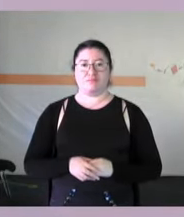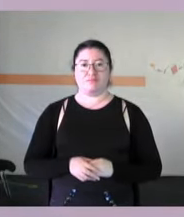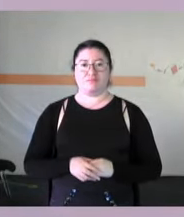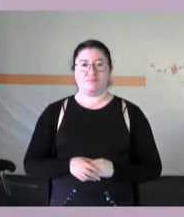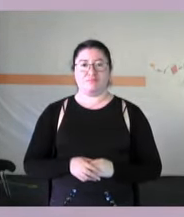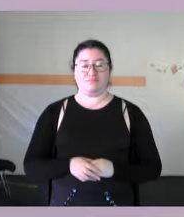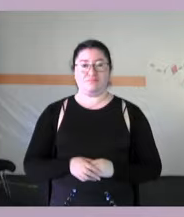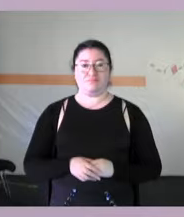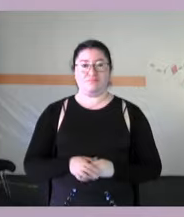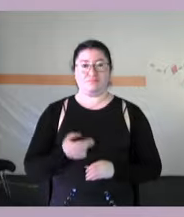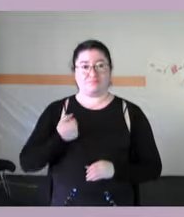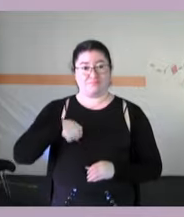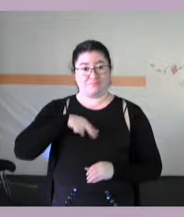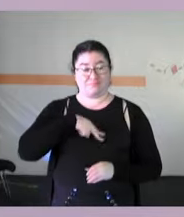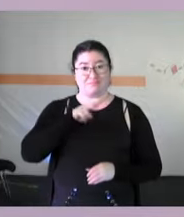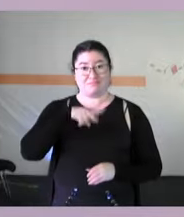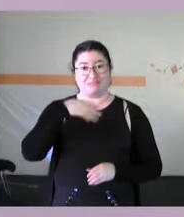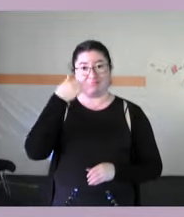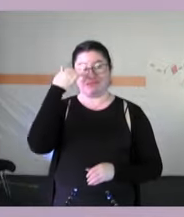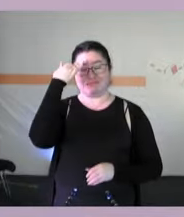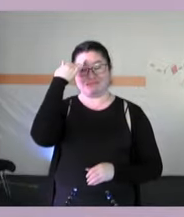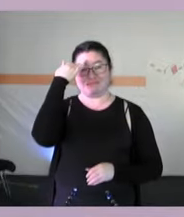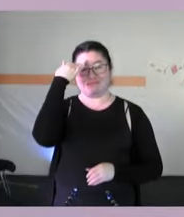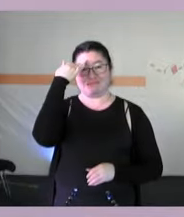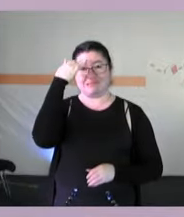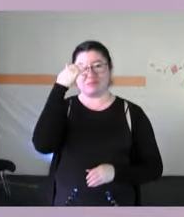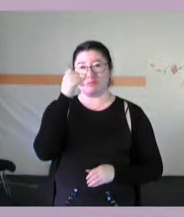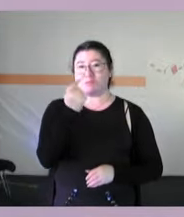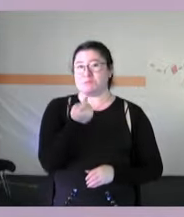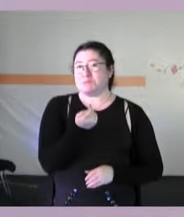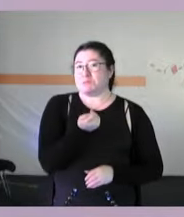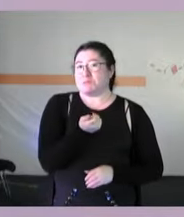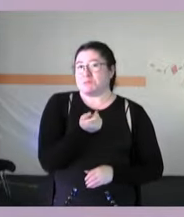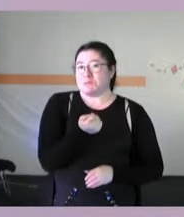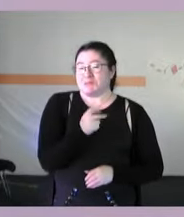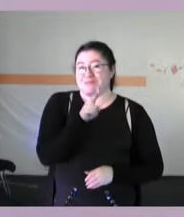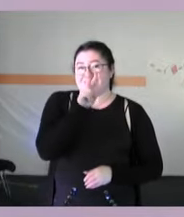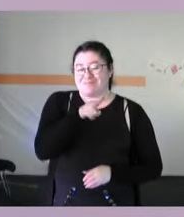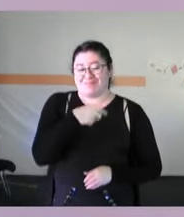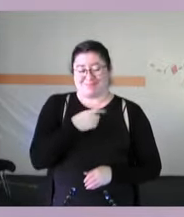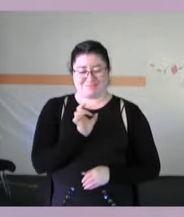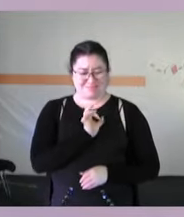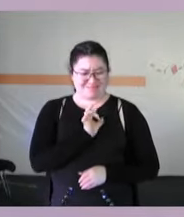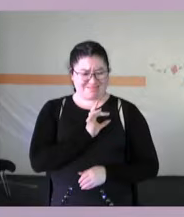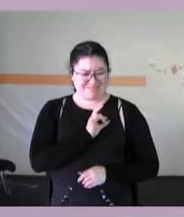Nos queda muy poco tiempo. O sea, a mí realmente el horror